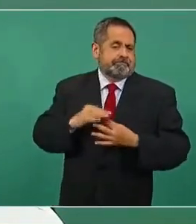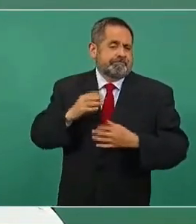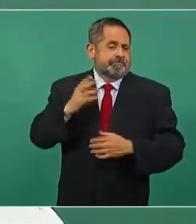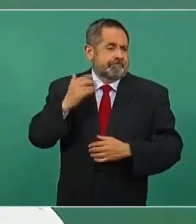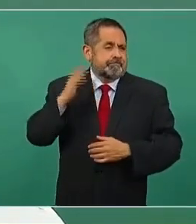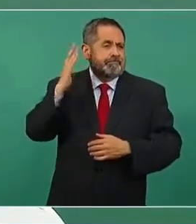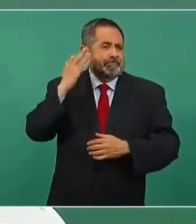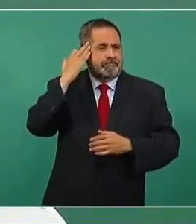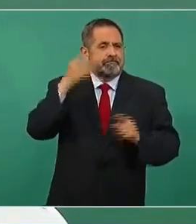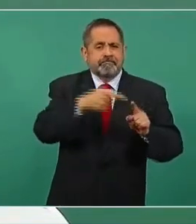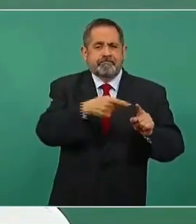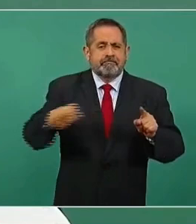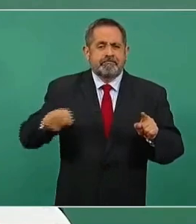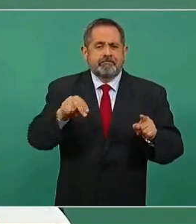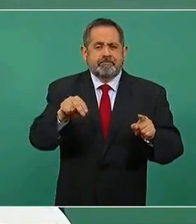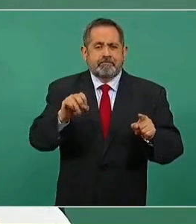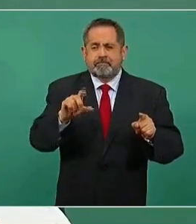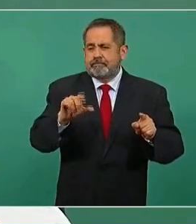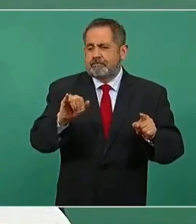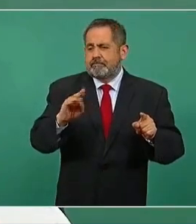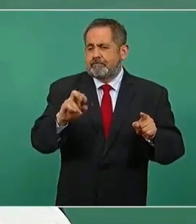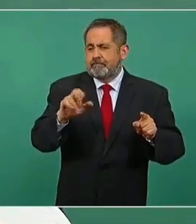durante todo el periodo neoliberal